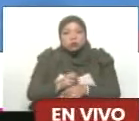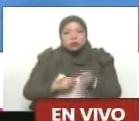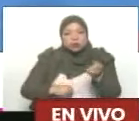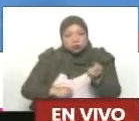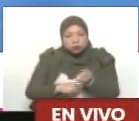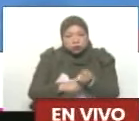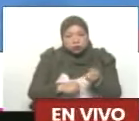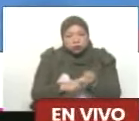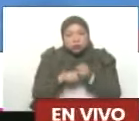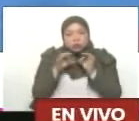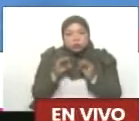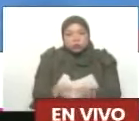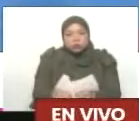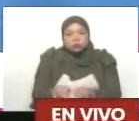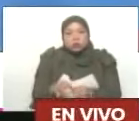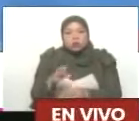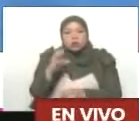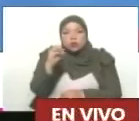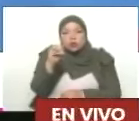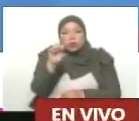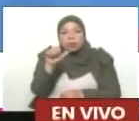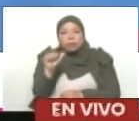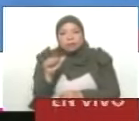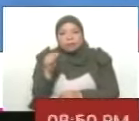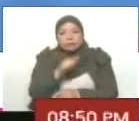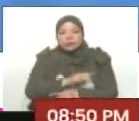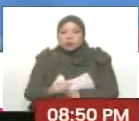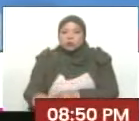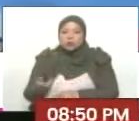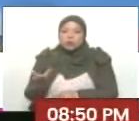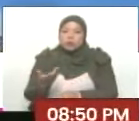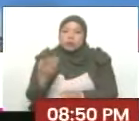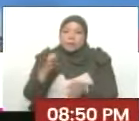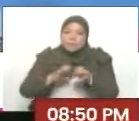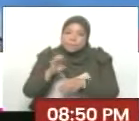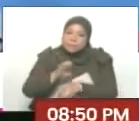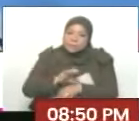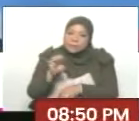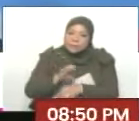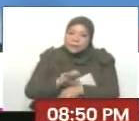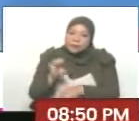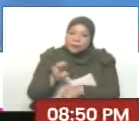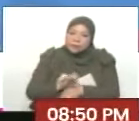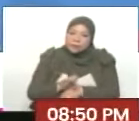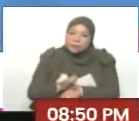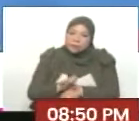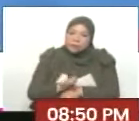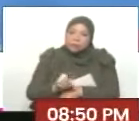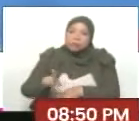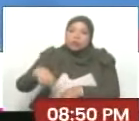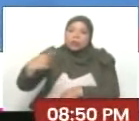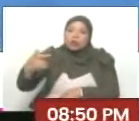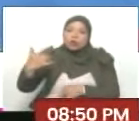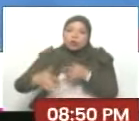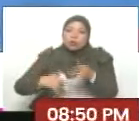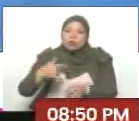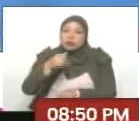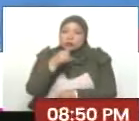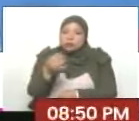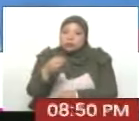acudió a la OEA, hasta la OEA condenó a Ecuador por unanimidad. Mañana hay una cumbre de la